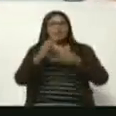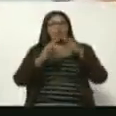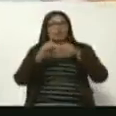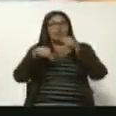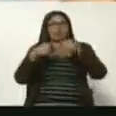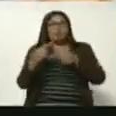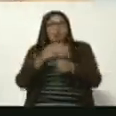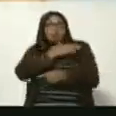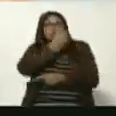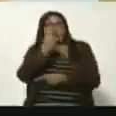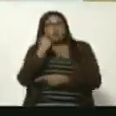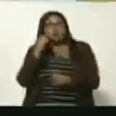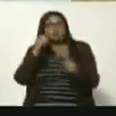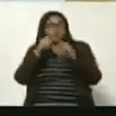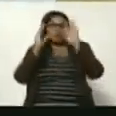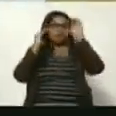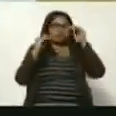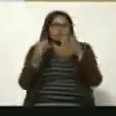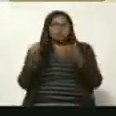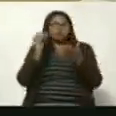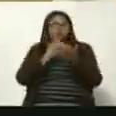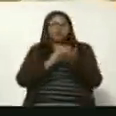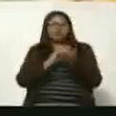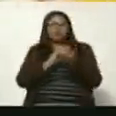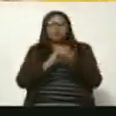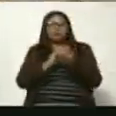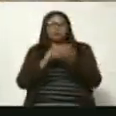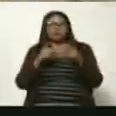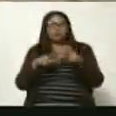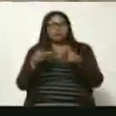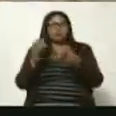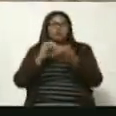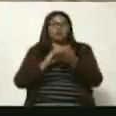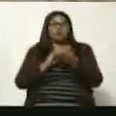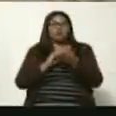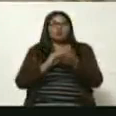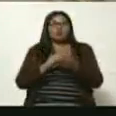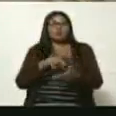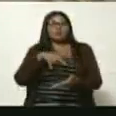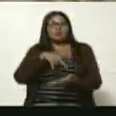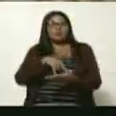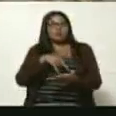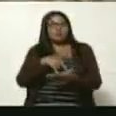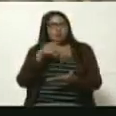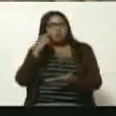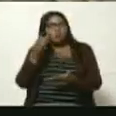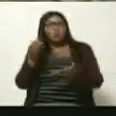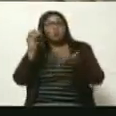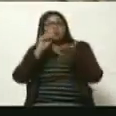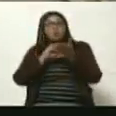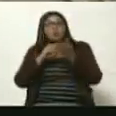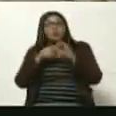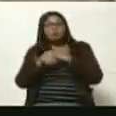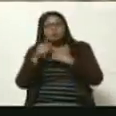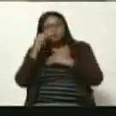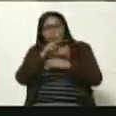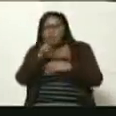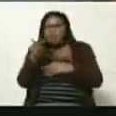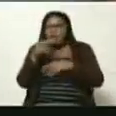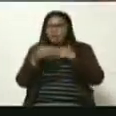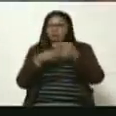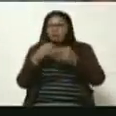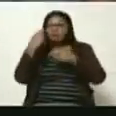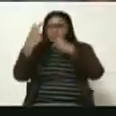las autoridades abordaron nuevamente el andén en la estación Parque Carabobo. Aquí nuevamente bajaron del tren para realizar